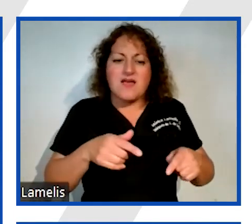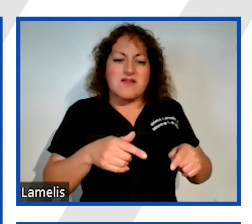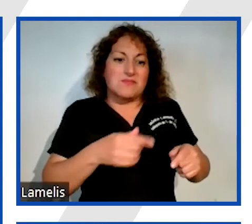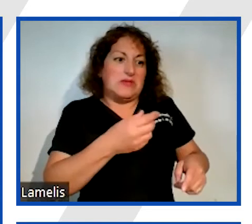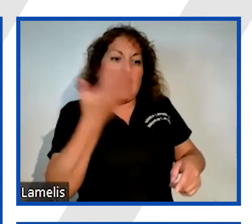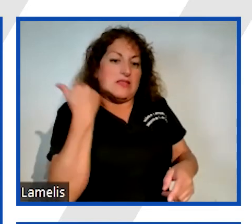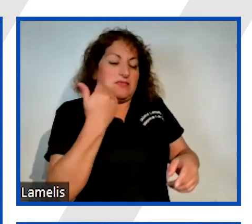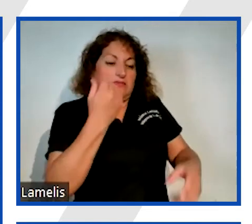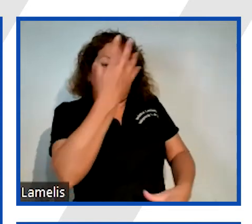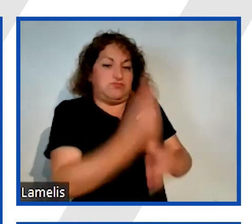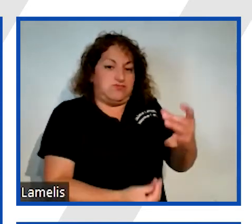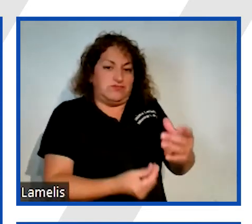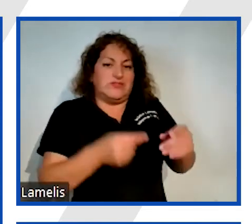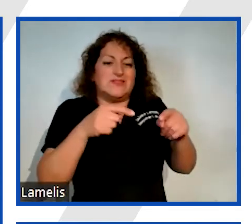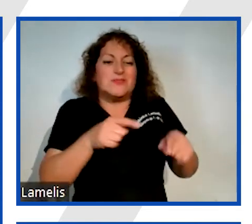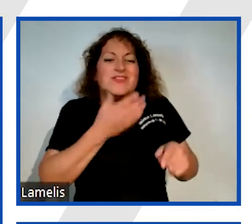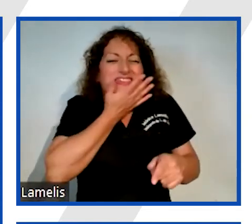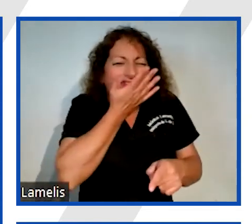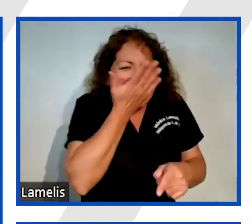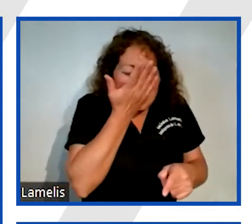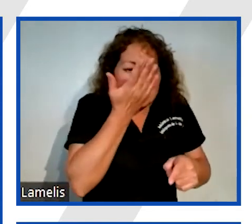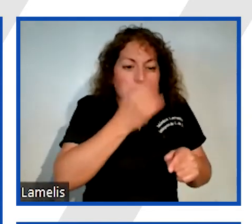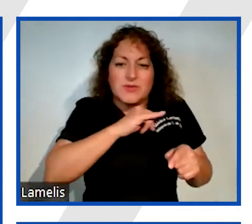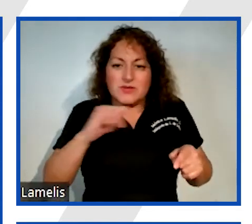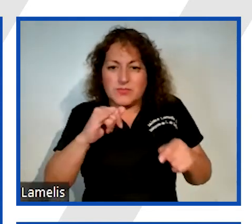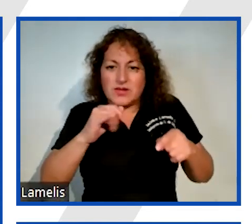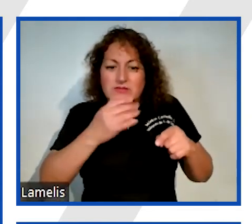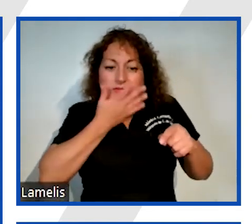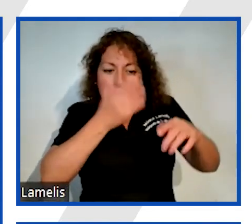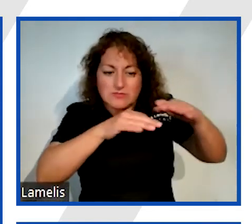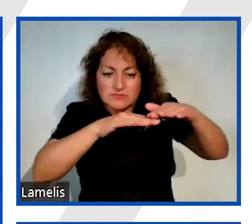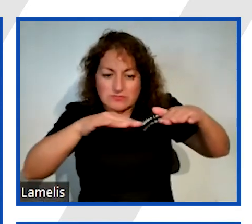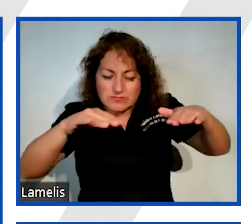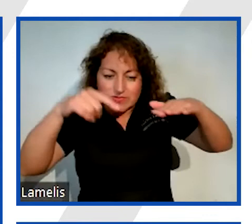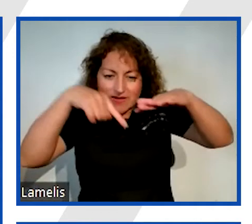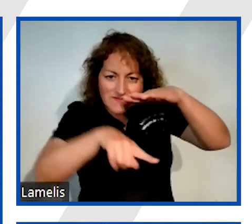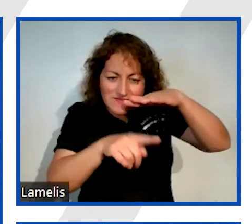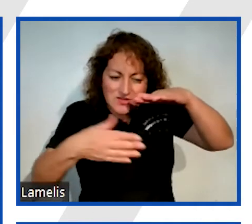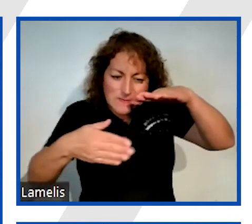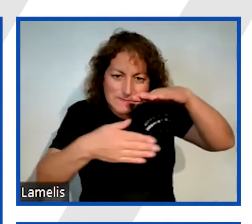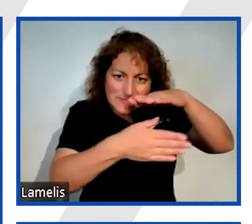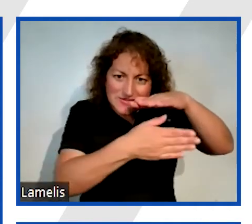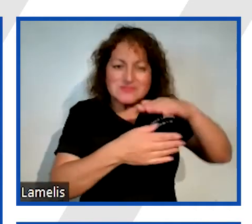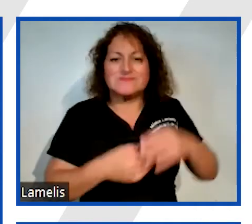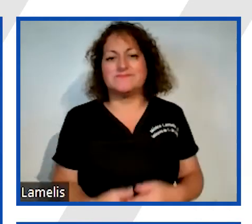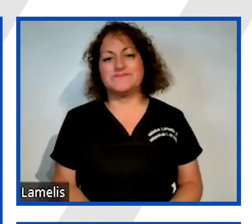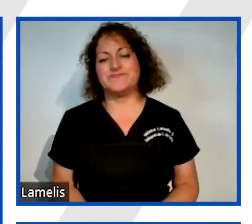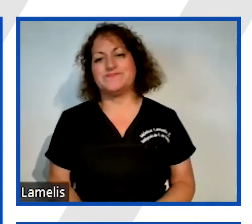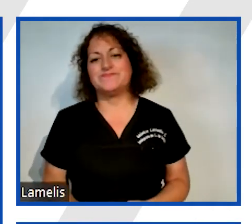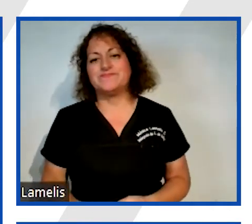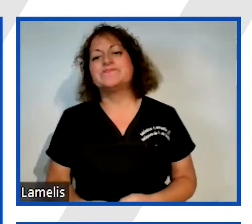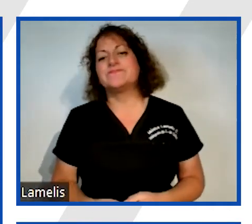nuevo ya algunas de las referencias de donde sacamos la información llegamos a la era